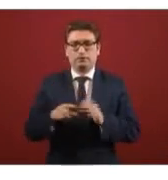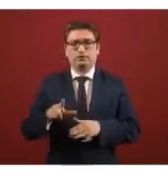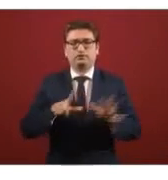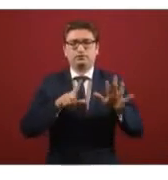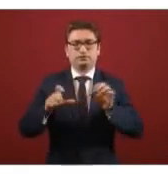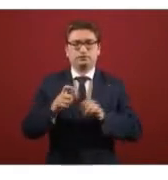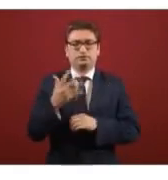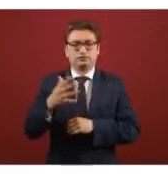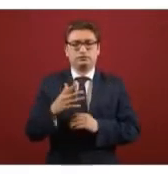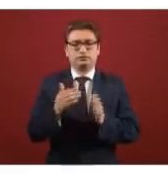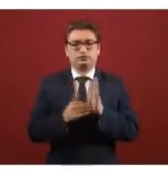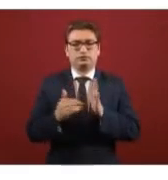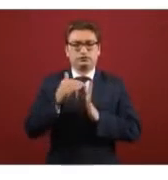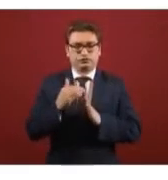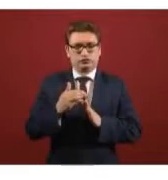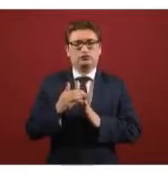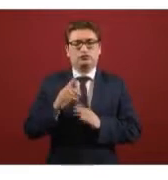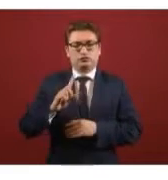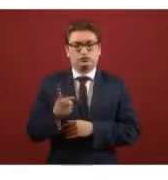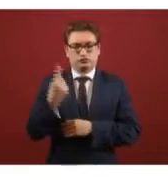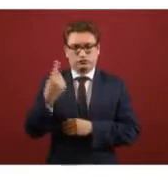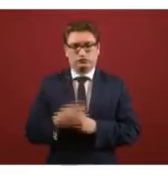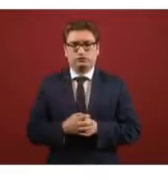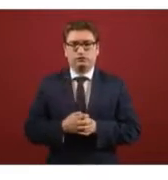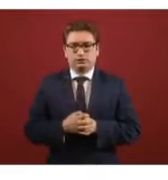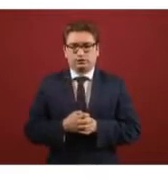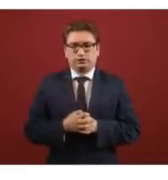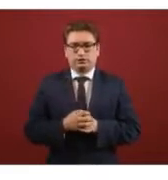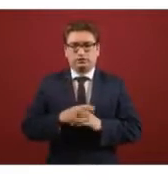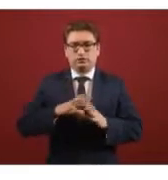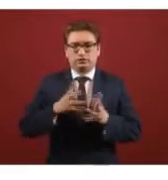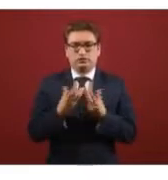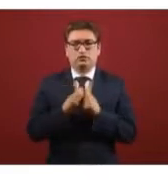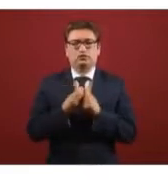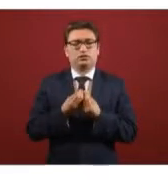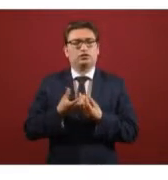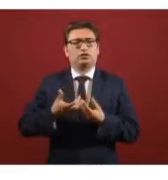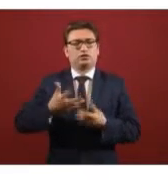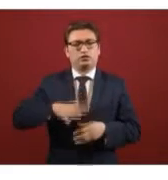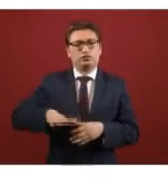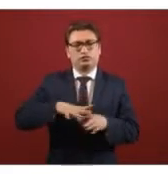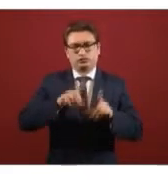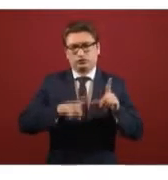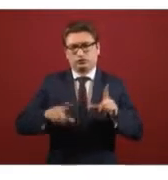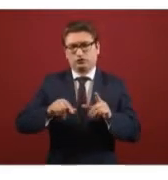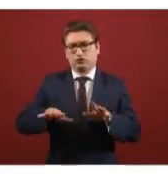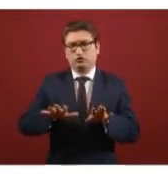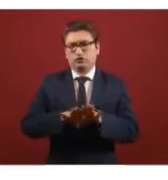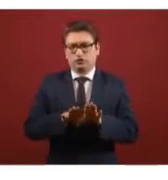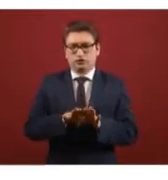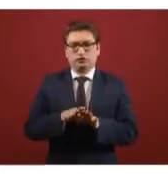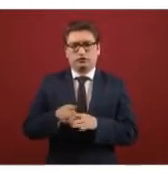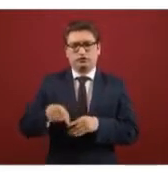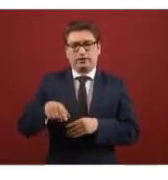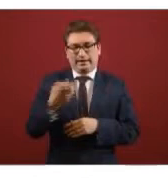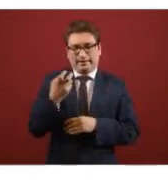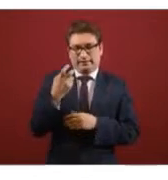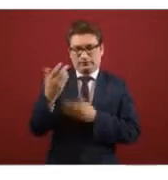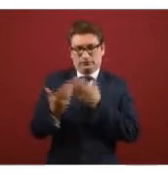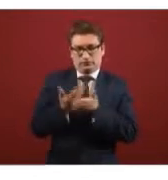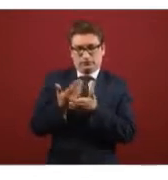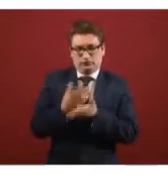$1,705 millones, con una integración nacional, que eso también se pidió en las bases And they,